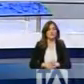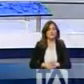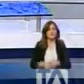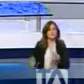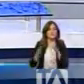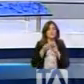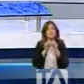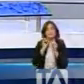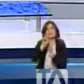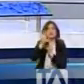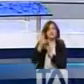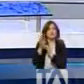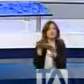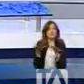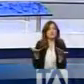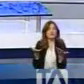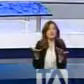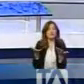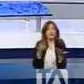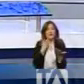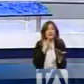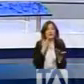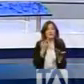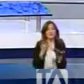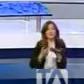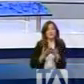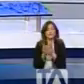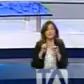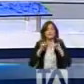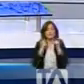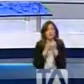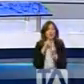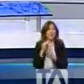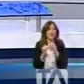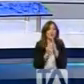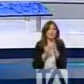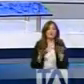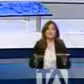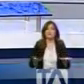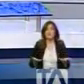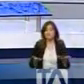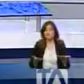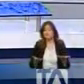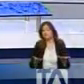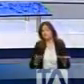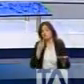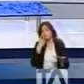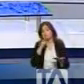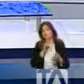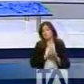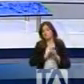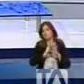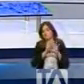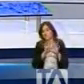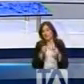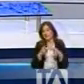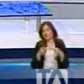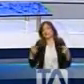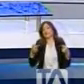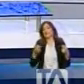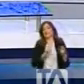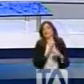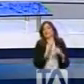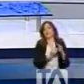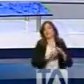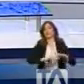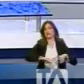En Alianza País aún no se animan a decir que son la nueva oposición, pero los grupos ya se hacen más evidentes y las críticas aumentan de